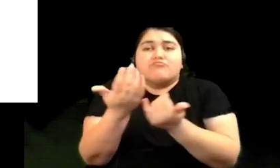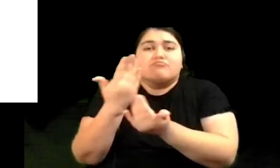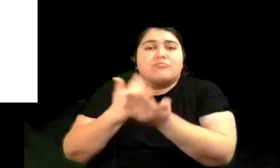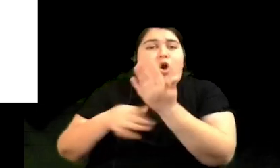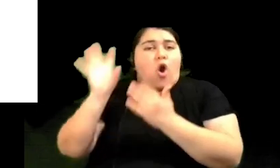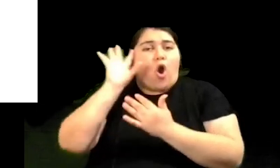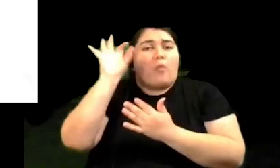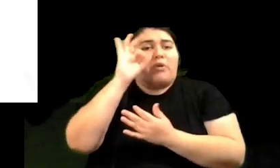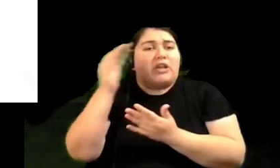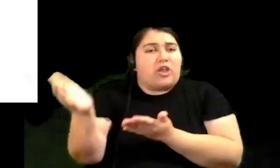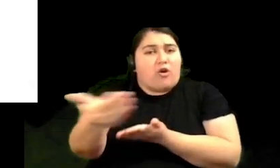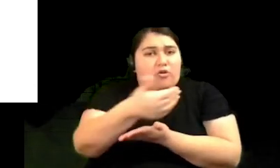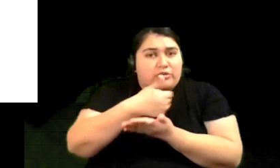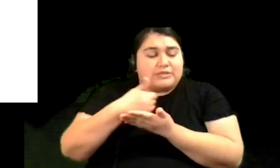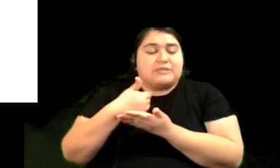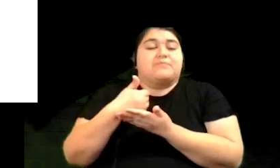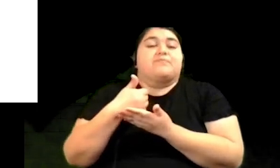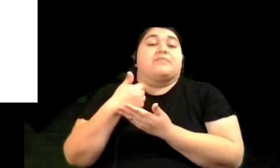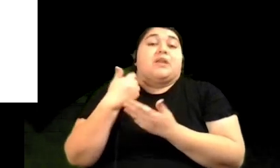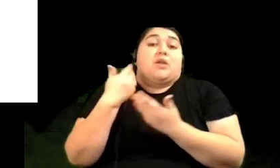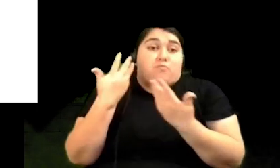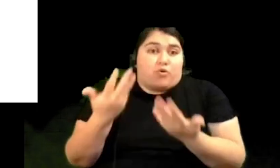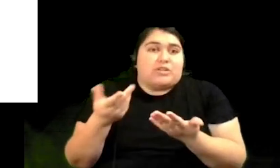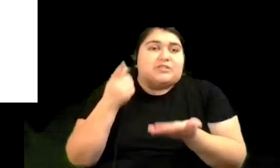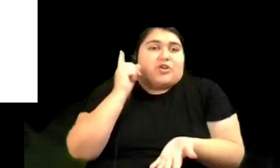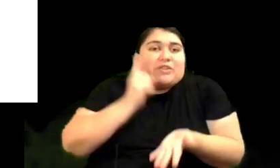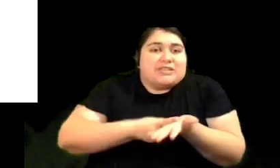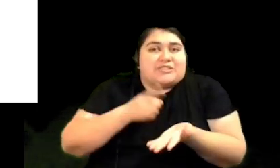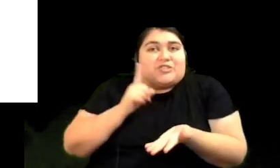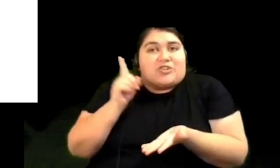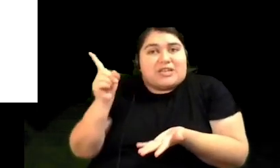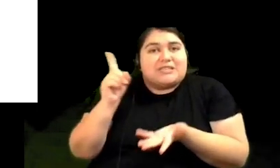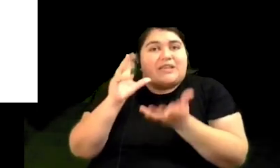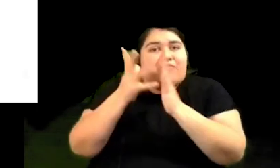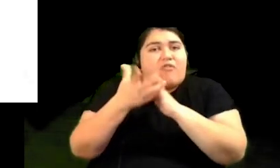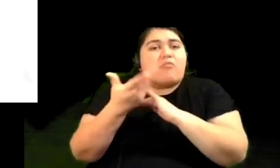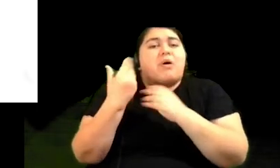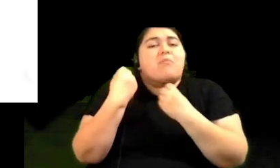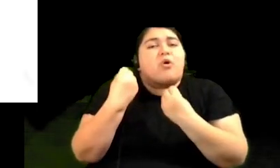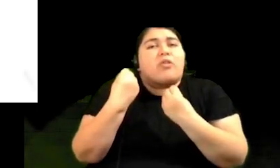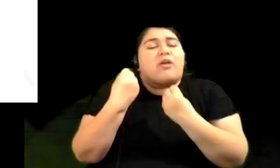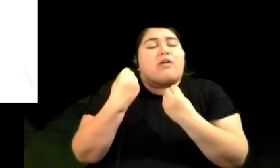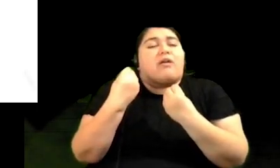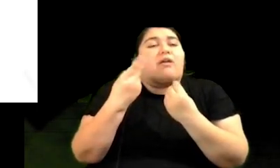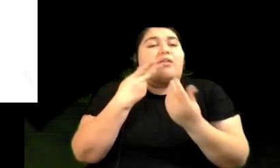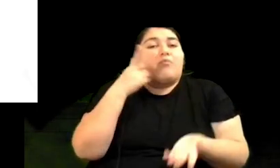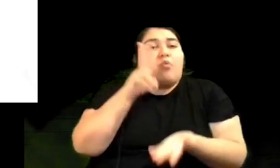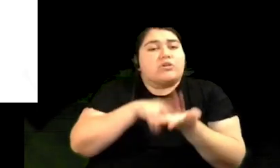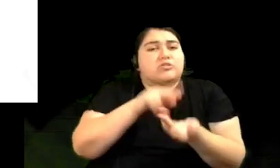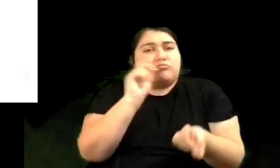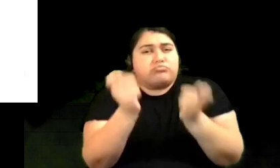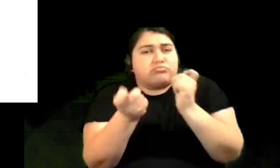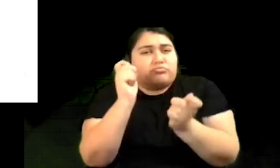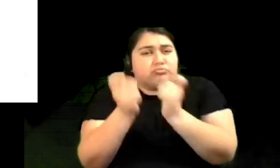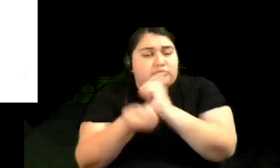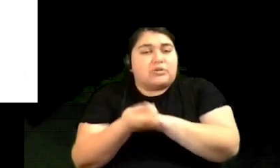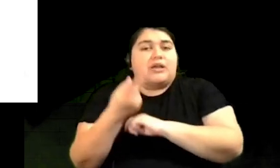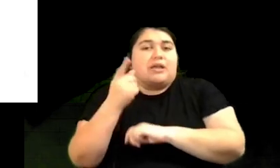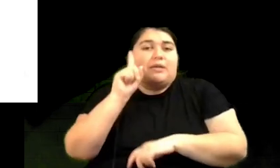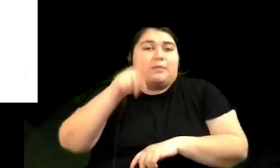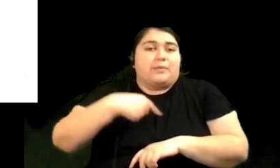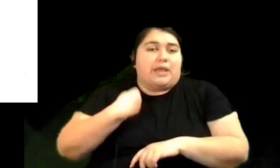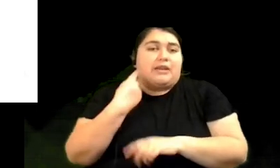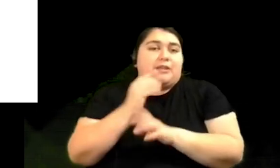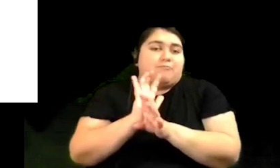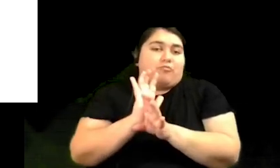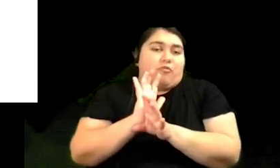este régimen de impuestos ambientales es establecer reciclaje de impuestos, que es lo que se denomina la hipótesis del doble